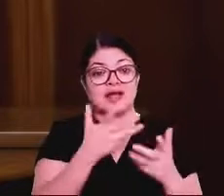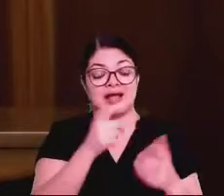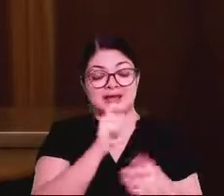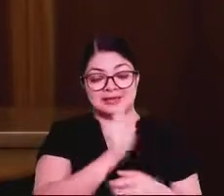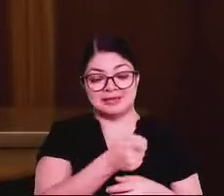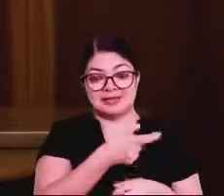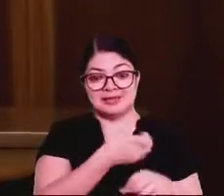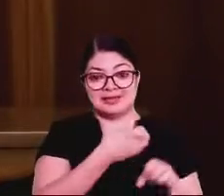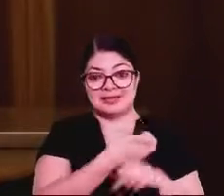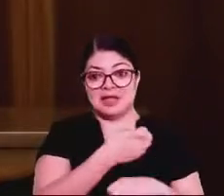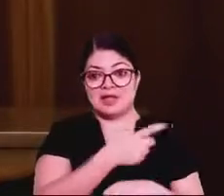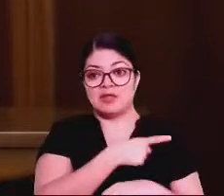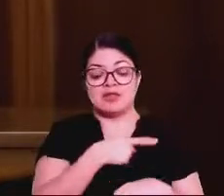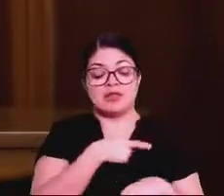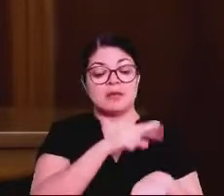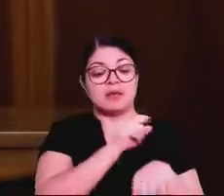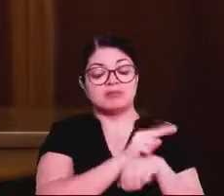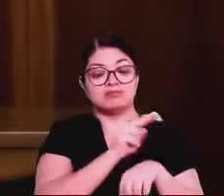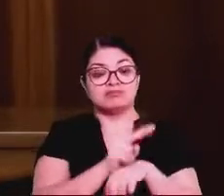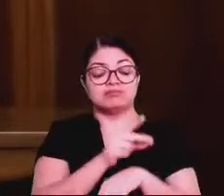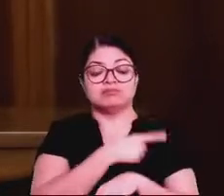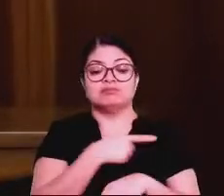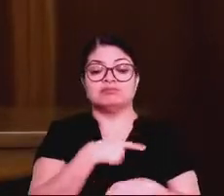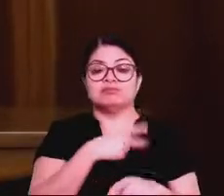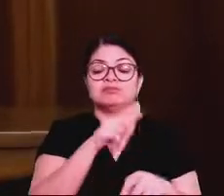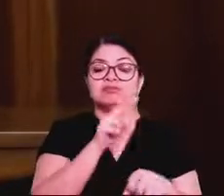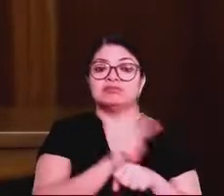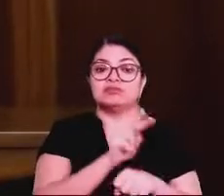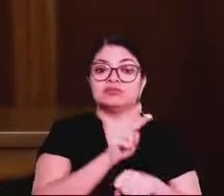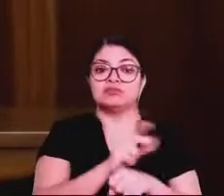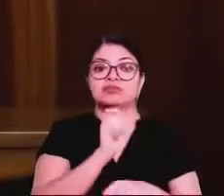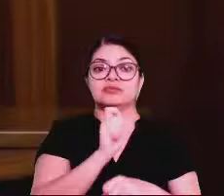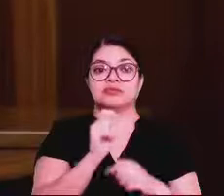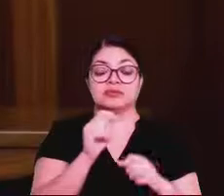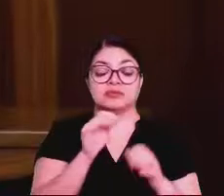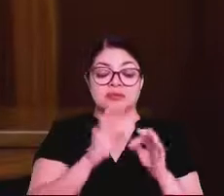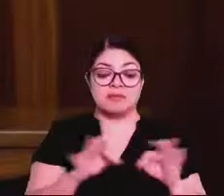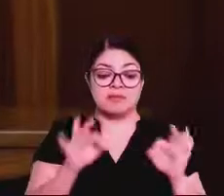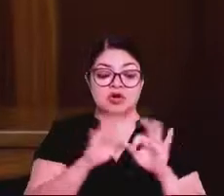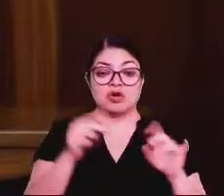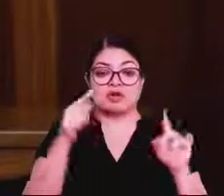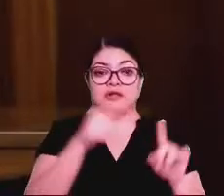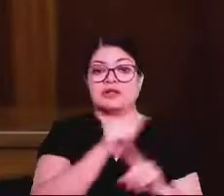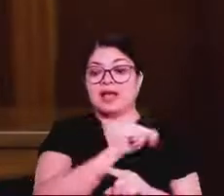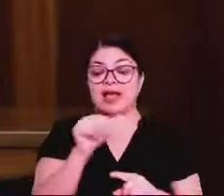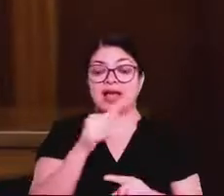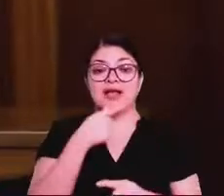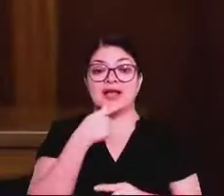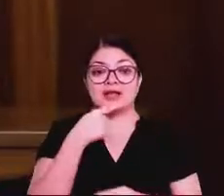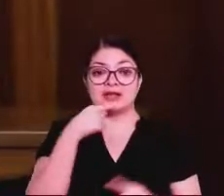Estado se velará y cumplirá con el principio del interés superior de la niñez.